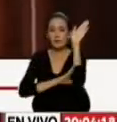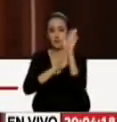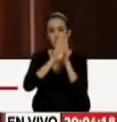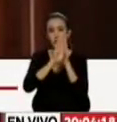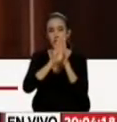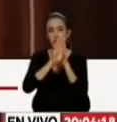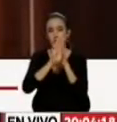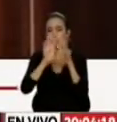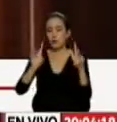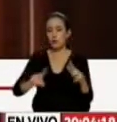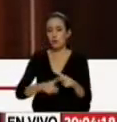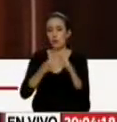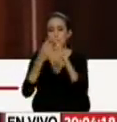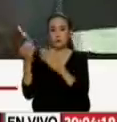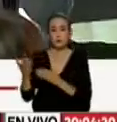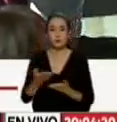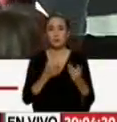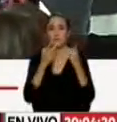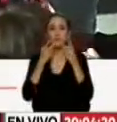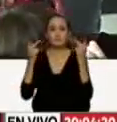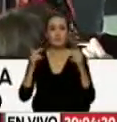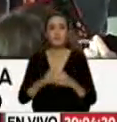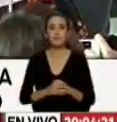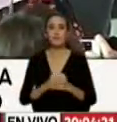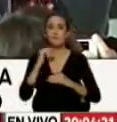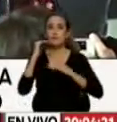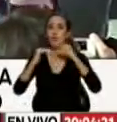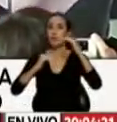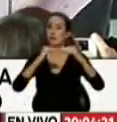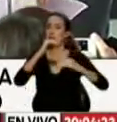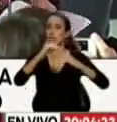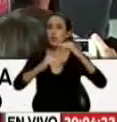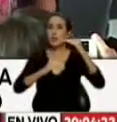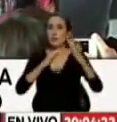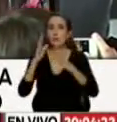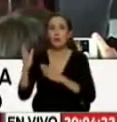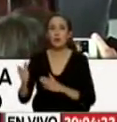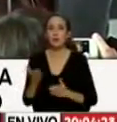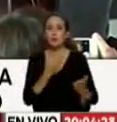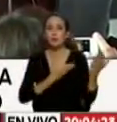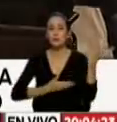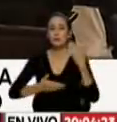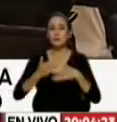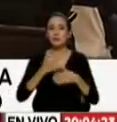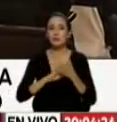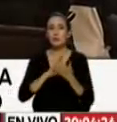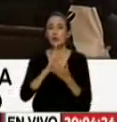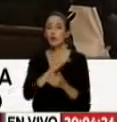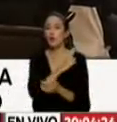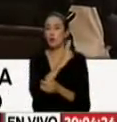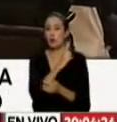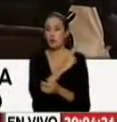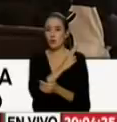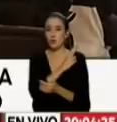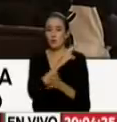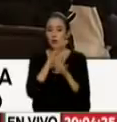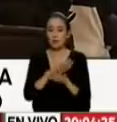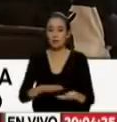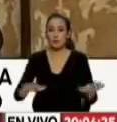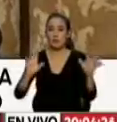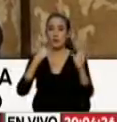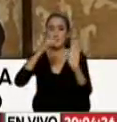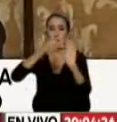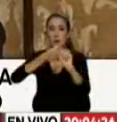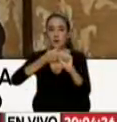a partir de los datos públicos. En este proceso colaborará la sociedad civil, la academia, el sector privado, la población, entre otros